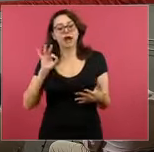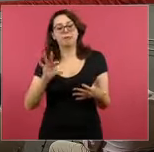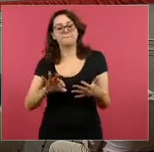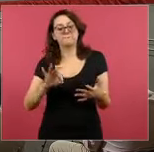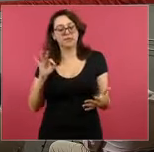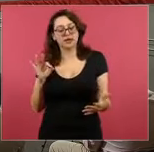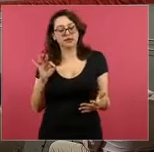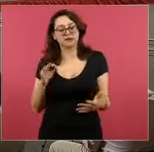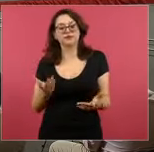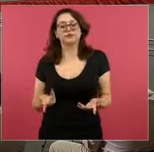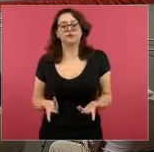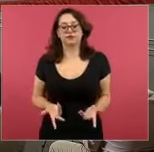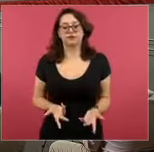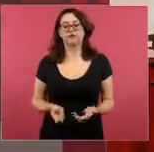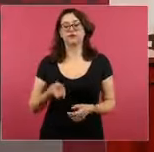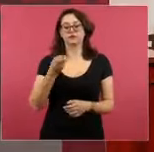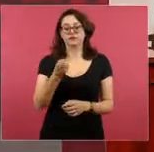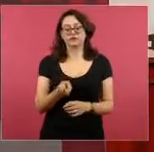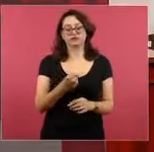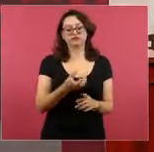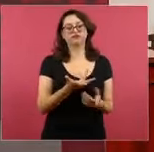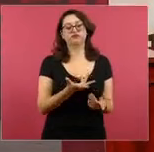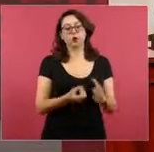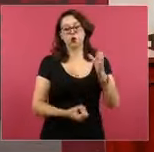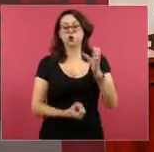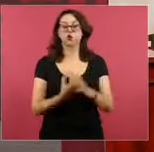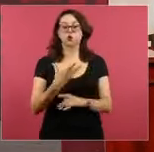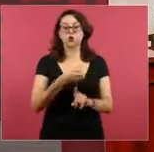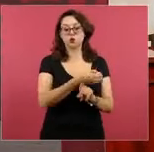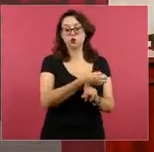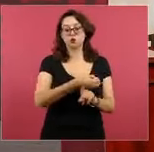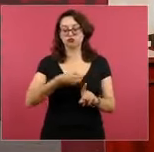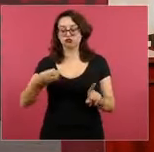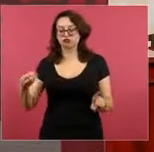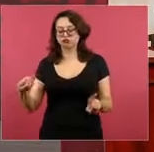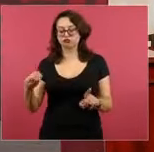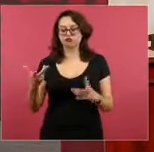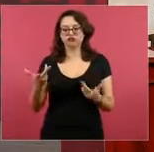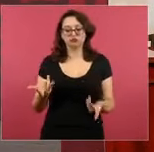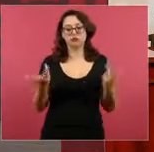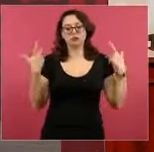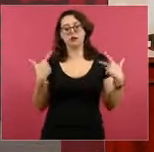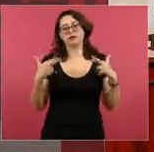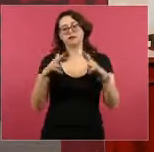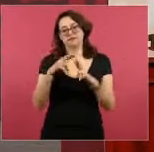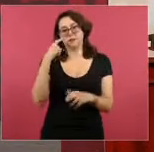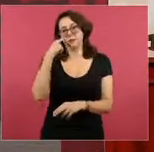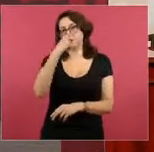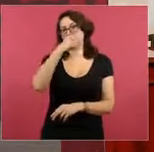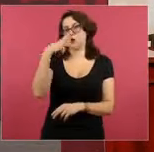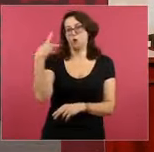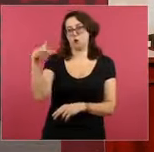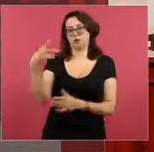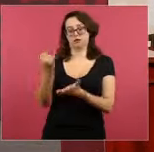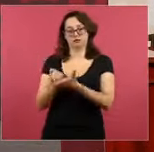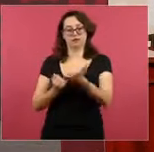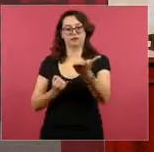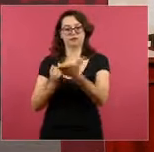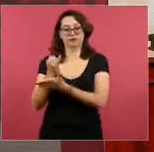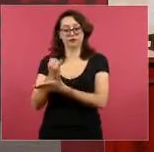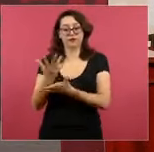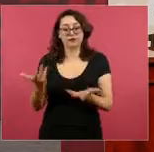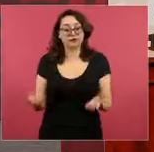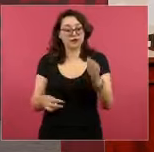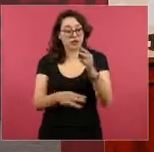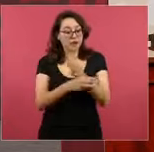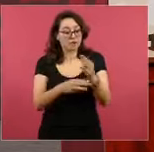el docente que en esta organización didáctica define las herramientas. Las herramientas son herramientas,